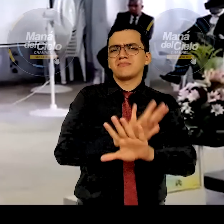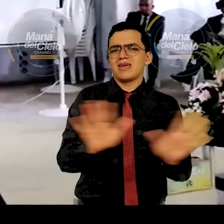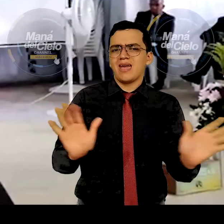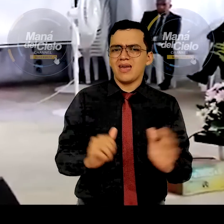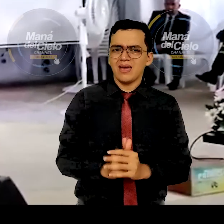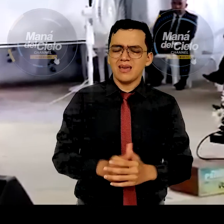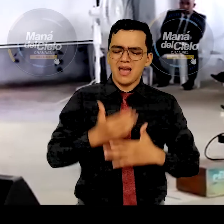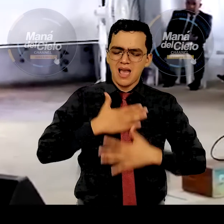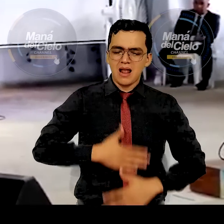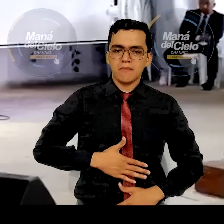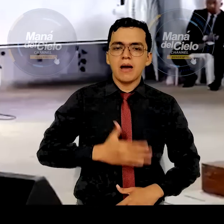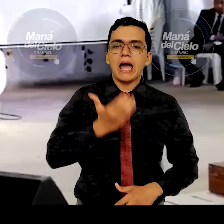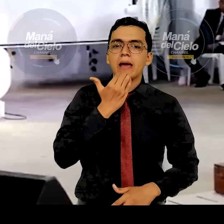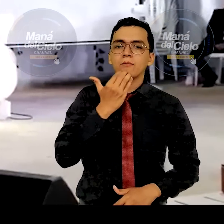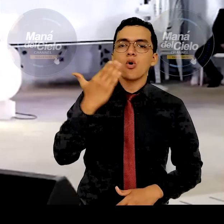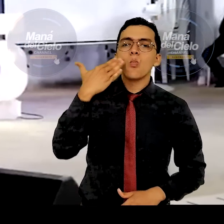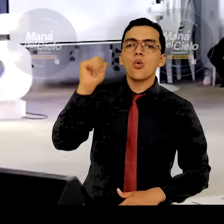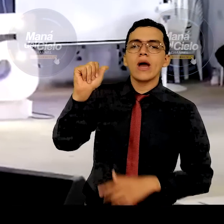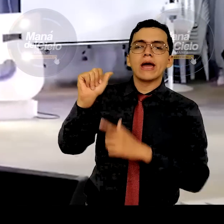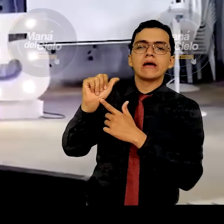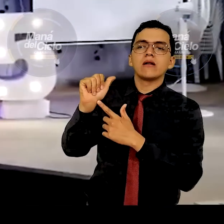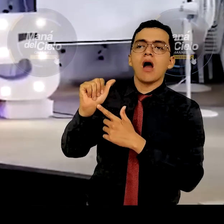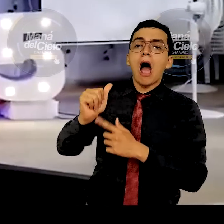hago. Aborte.